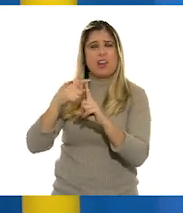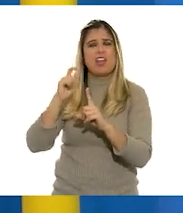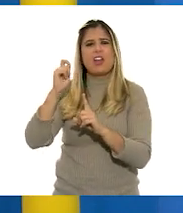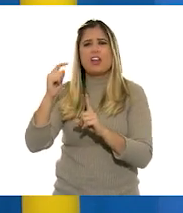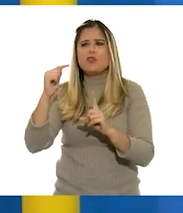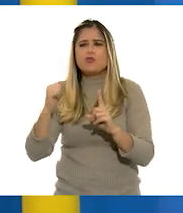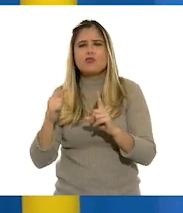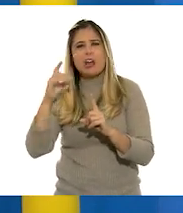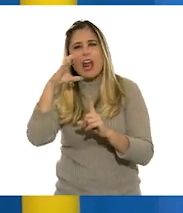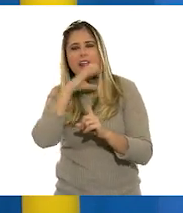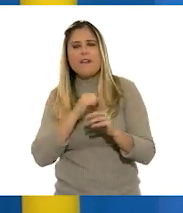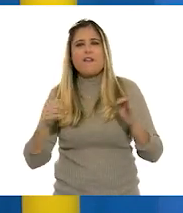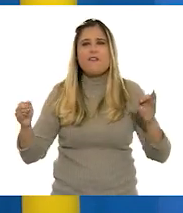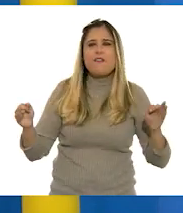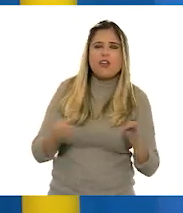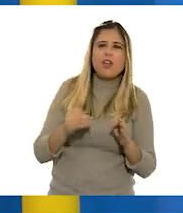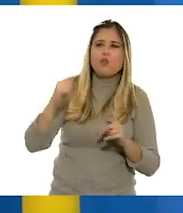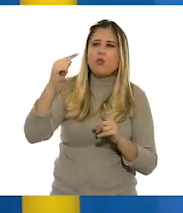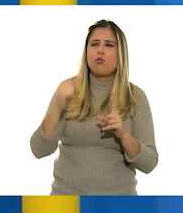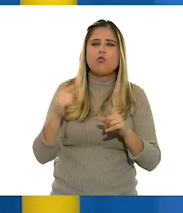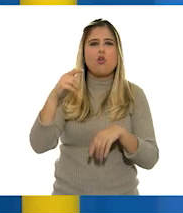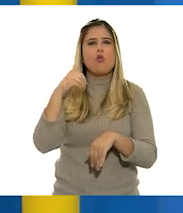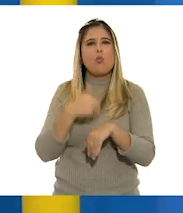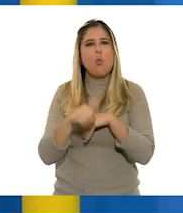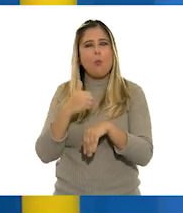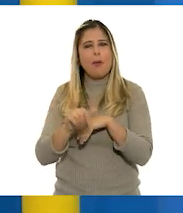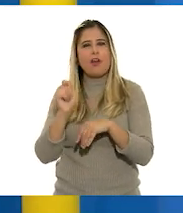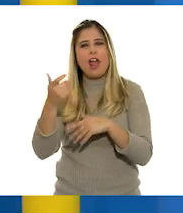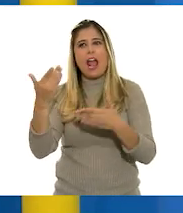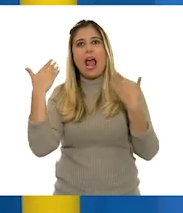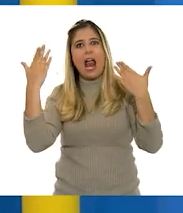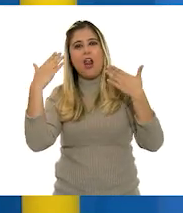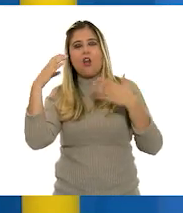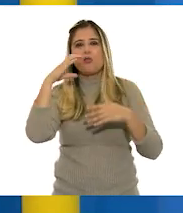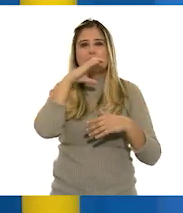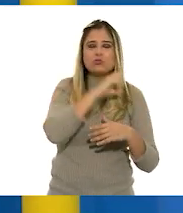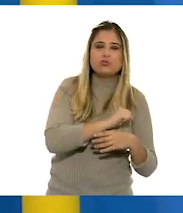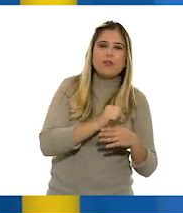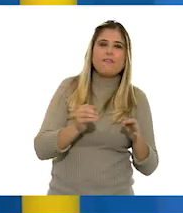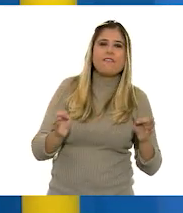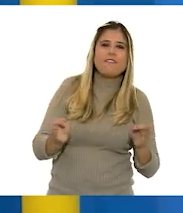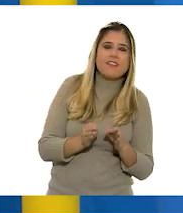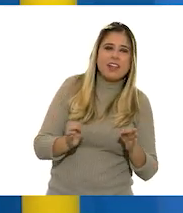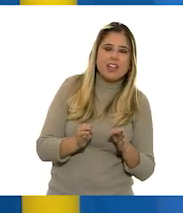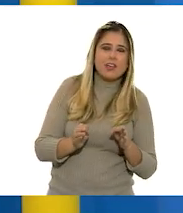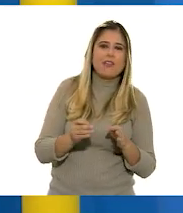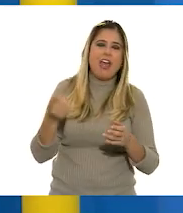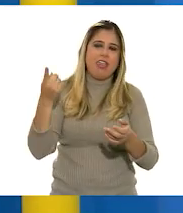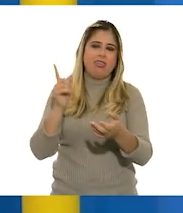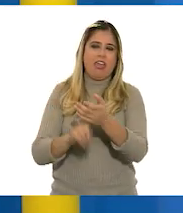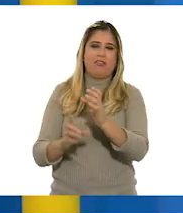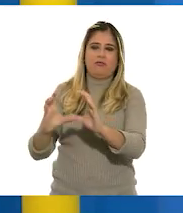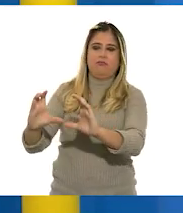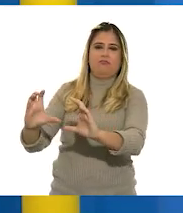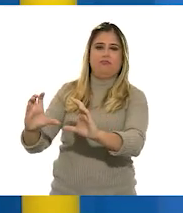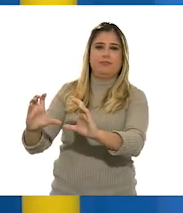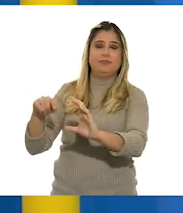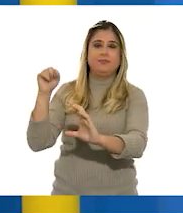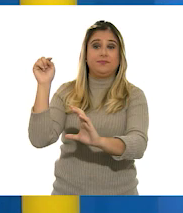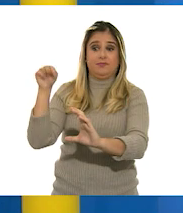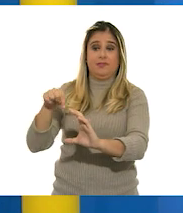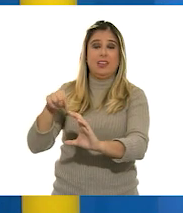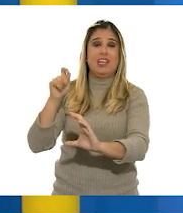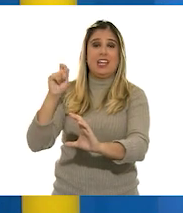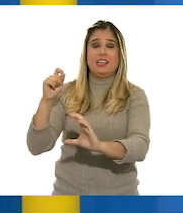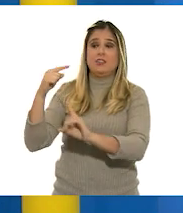que se representa con una escala numérica y se relaciona con el grado de calor de un cuerpo. La temperatura se